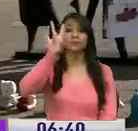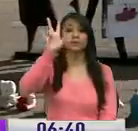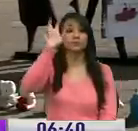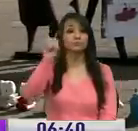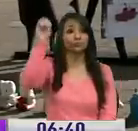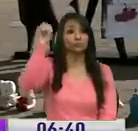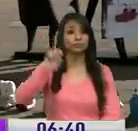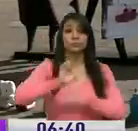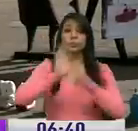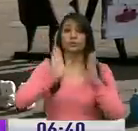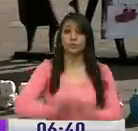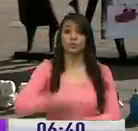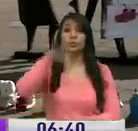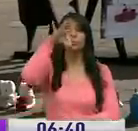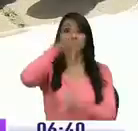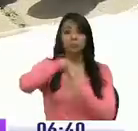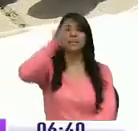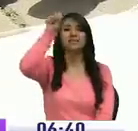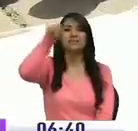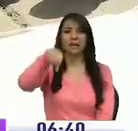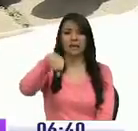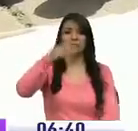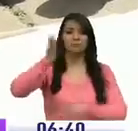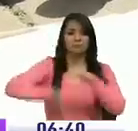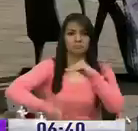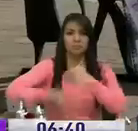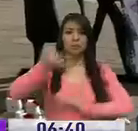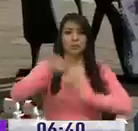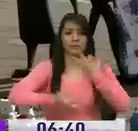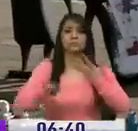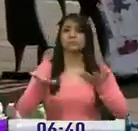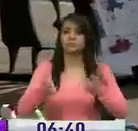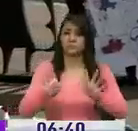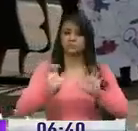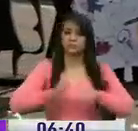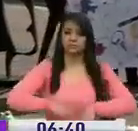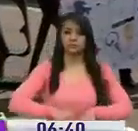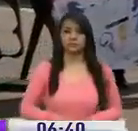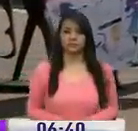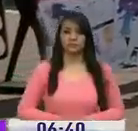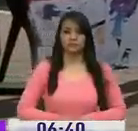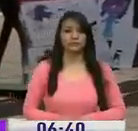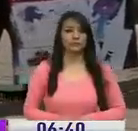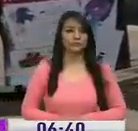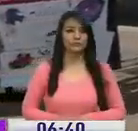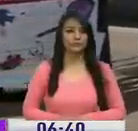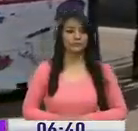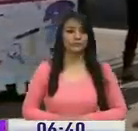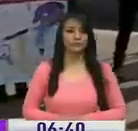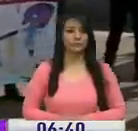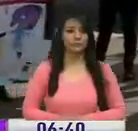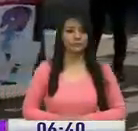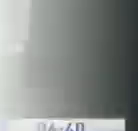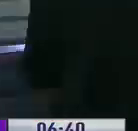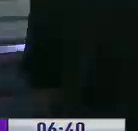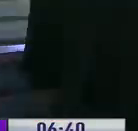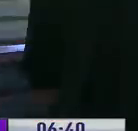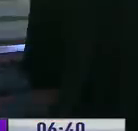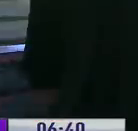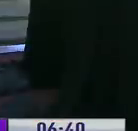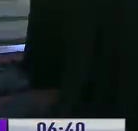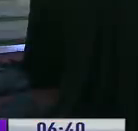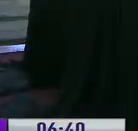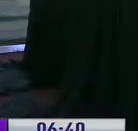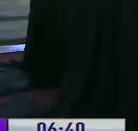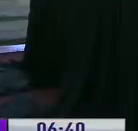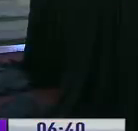Ecuatorianos votaron para que este delito no prescriba informó Héctor Romero es momento deos